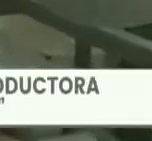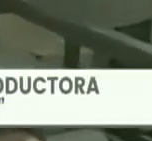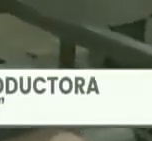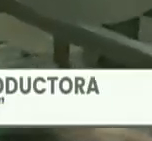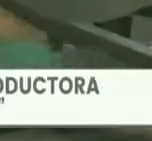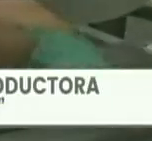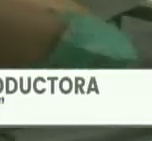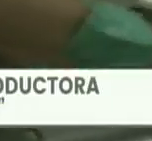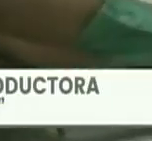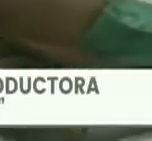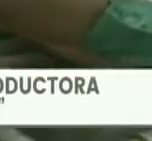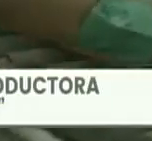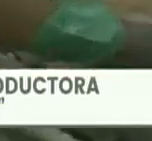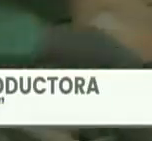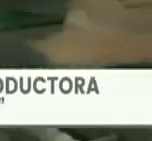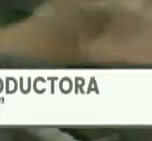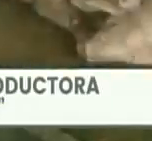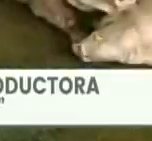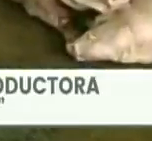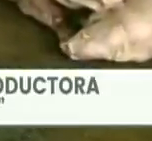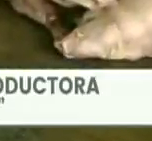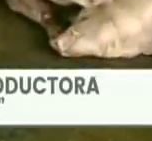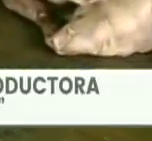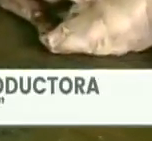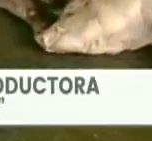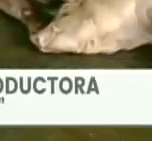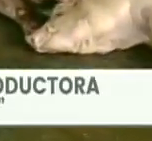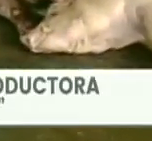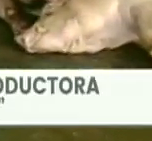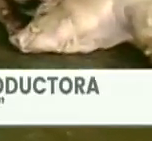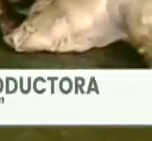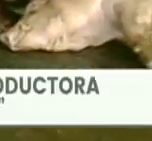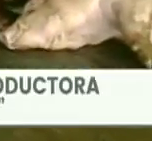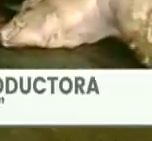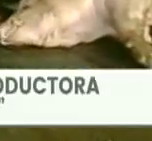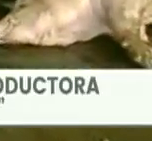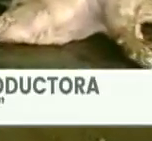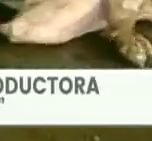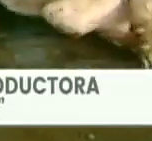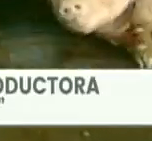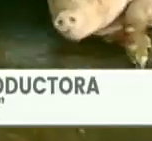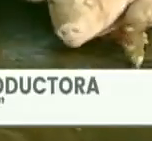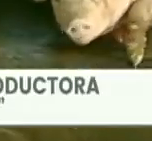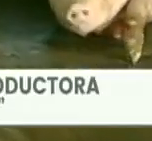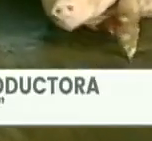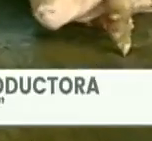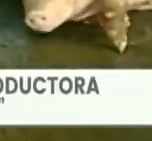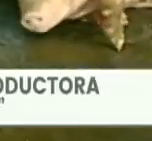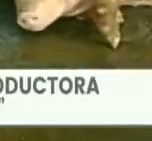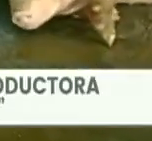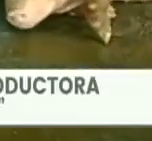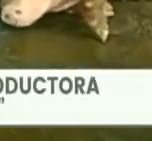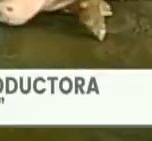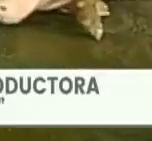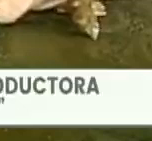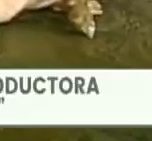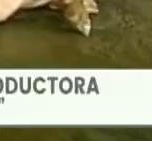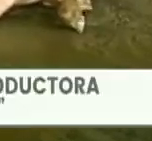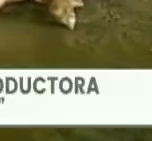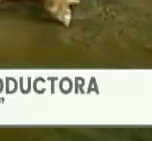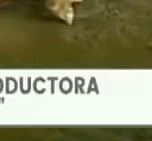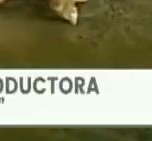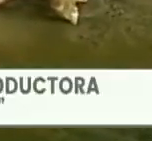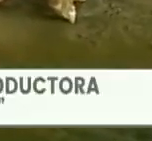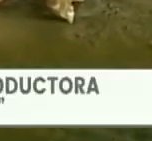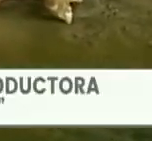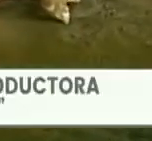para refrescarse y luego pasan a consumir su alimento concentrado. Todo el ciclo de producción es a través de lo que usted